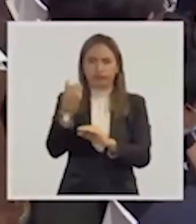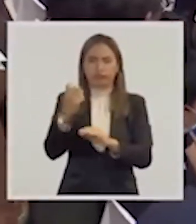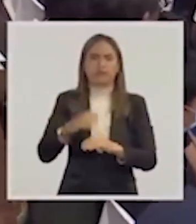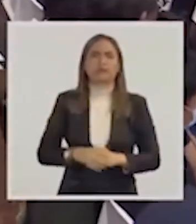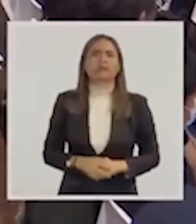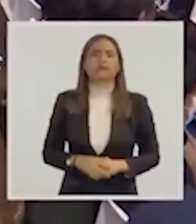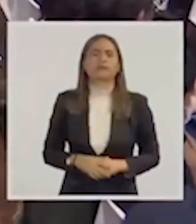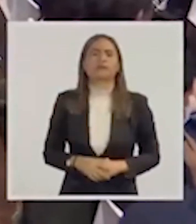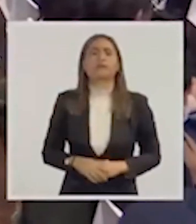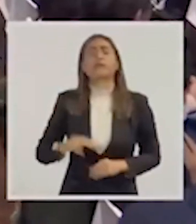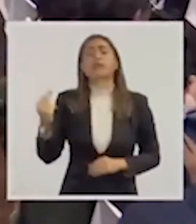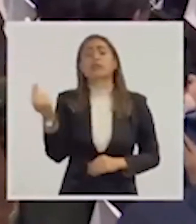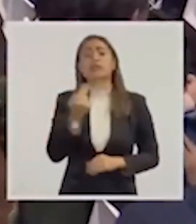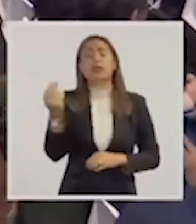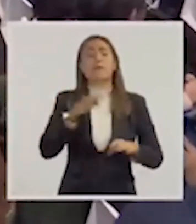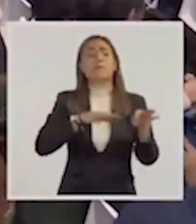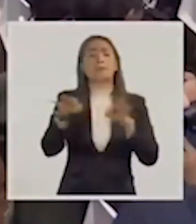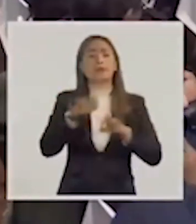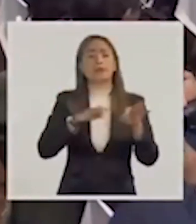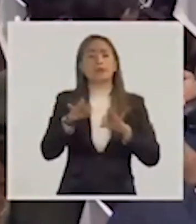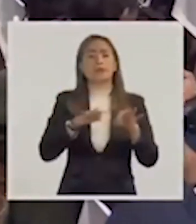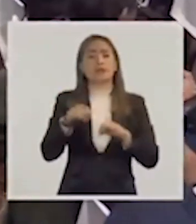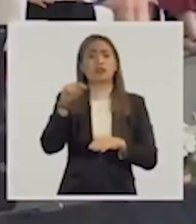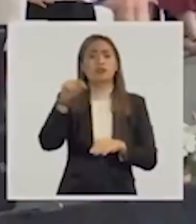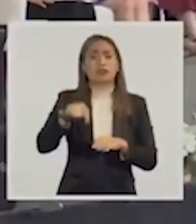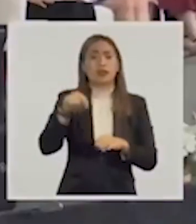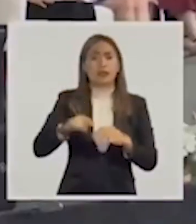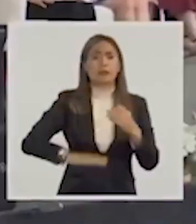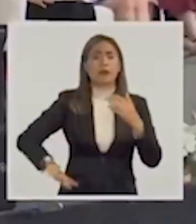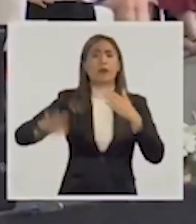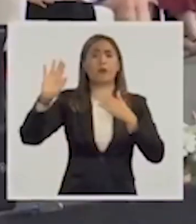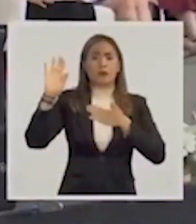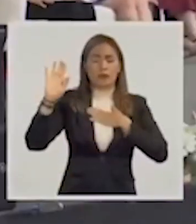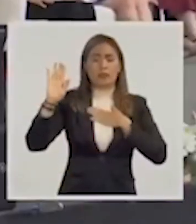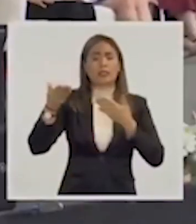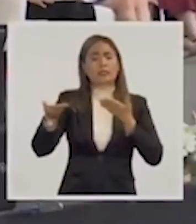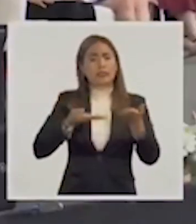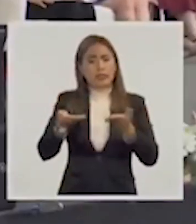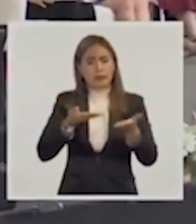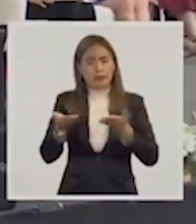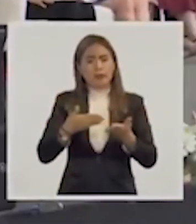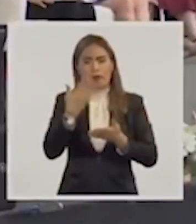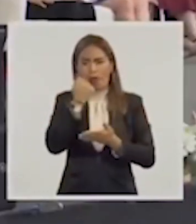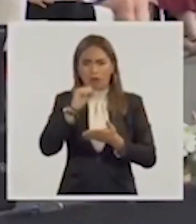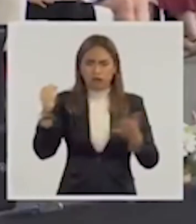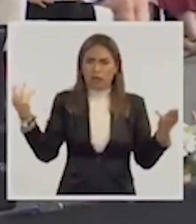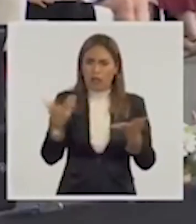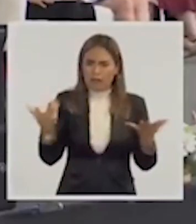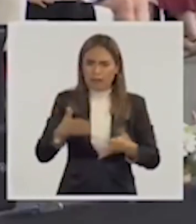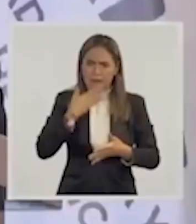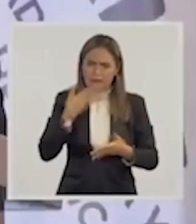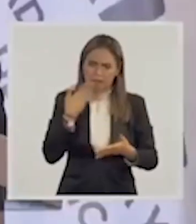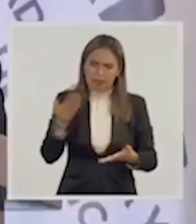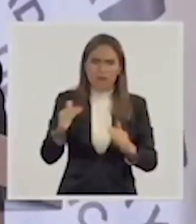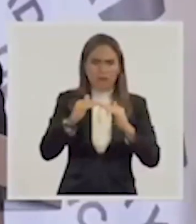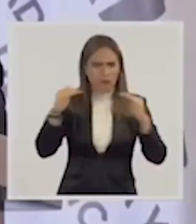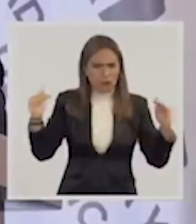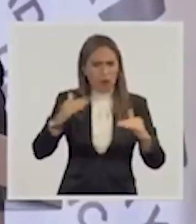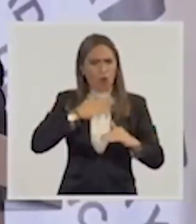de Colaboración de 2022 para que los estudiantes realicen prácticas profesionales en diversas áreas de la Administración Pública